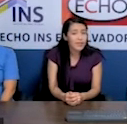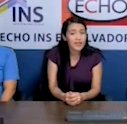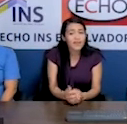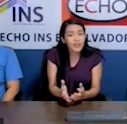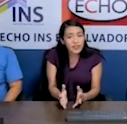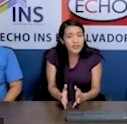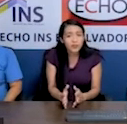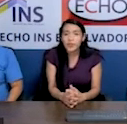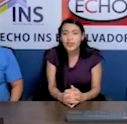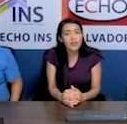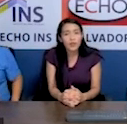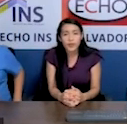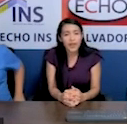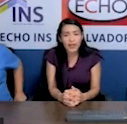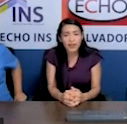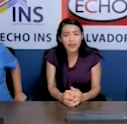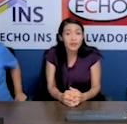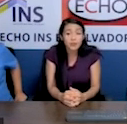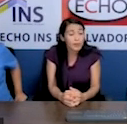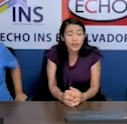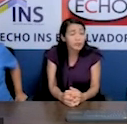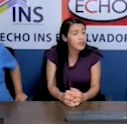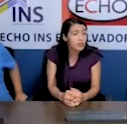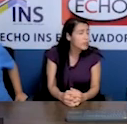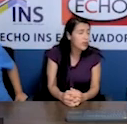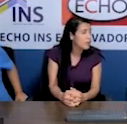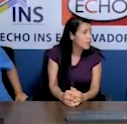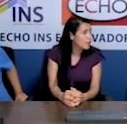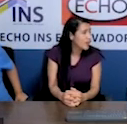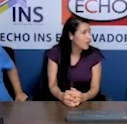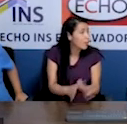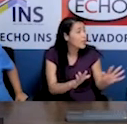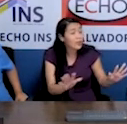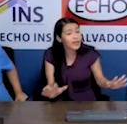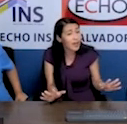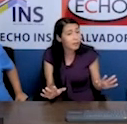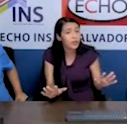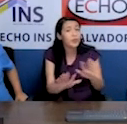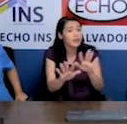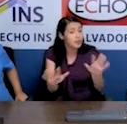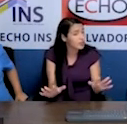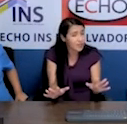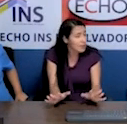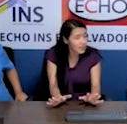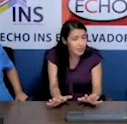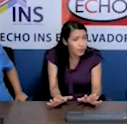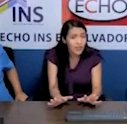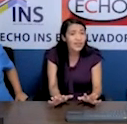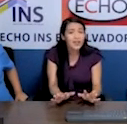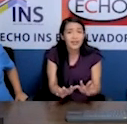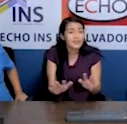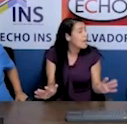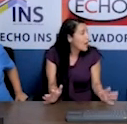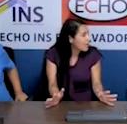hospital y a veces morir en el hospital lastimosamente no es sinónimo de morir bien, no porque no querramos o porque nuestro sistema de